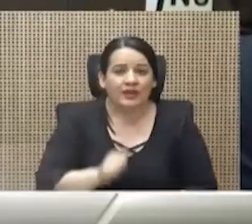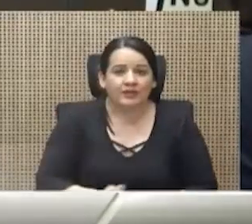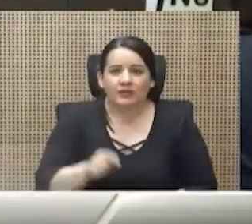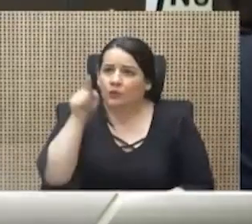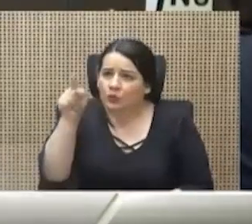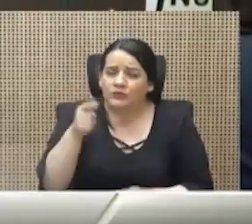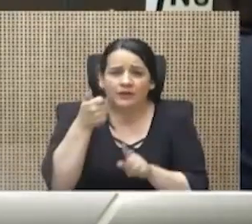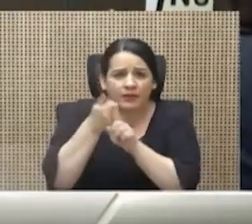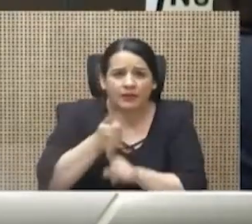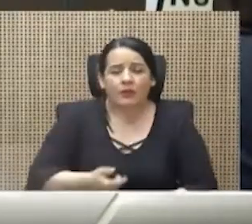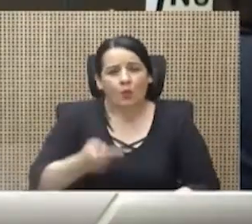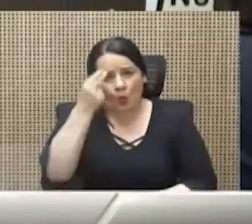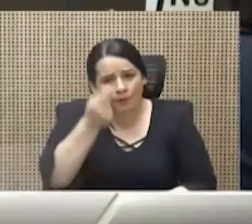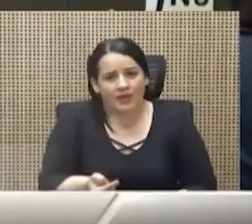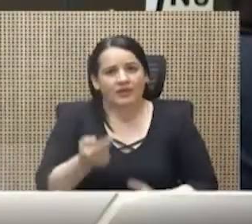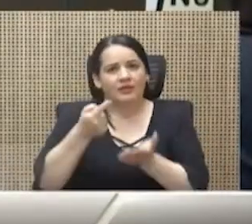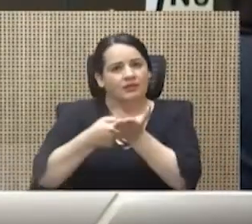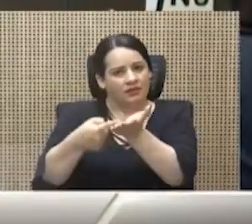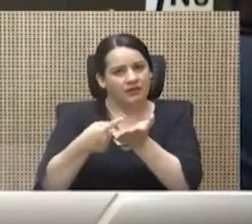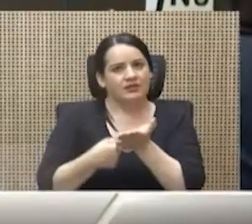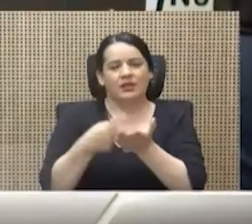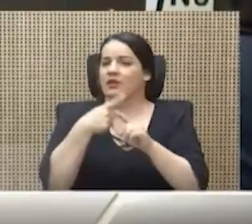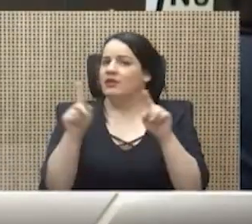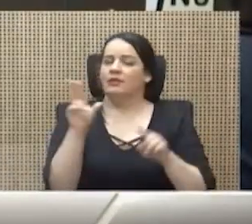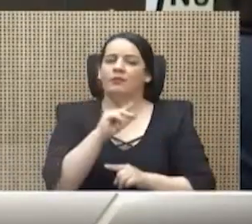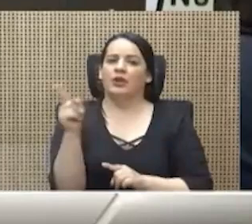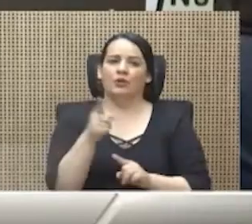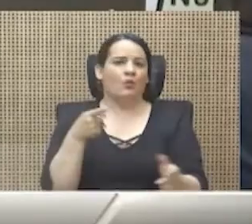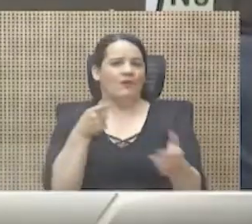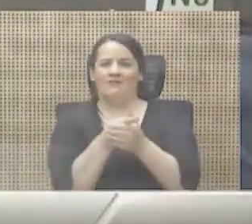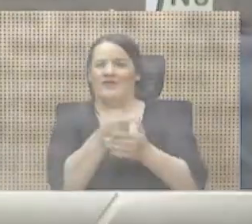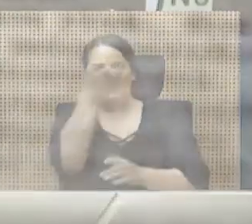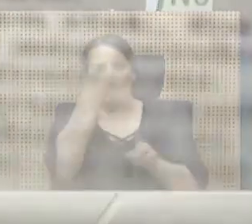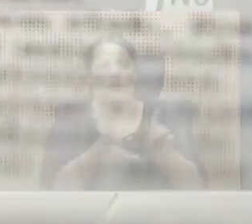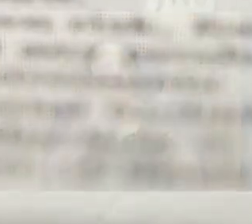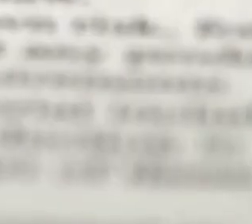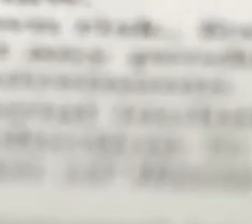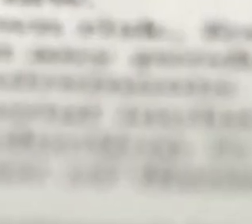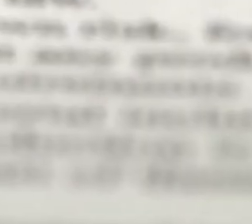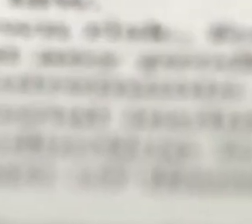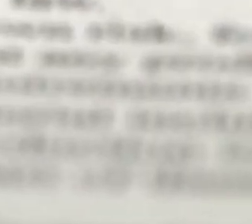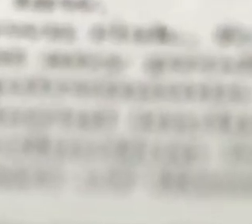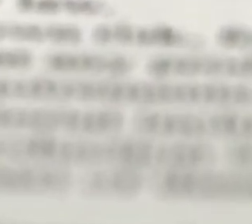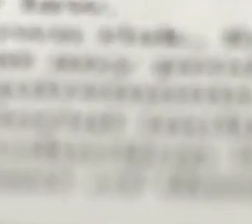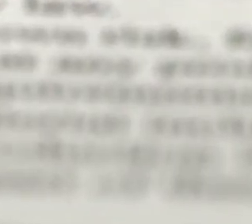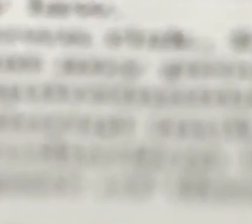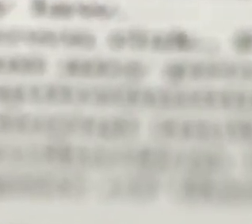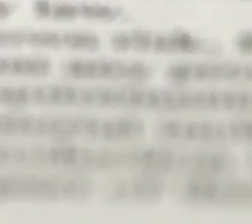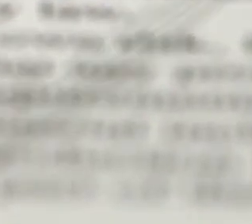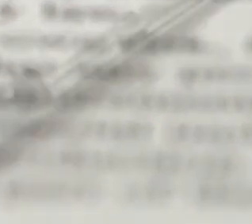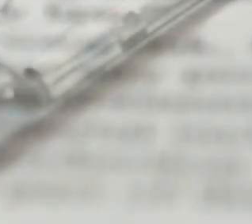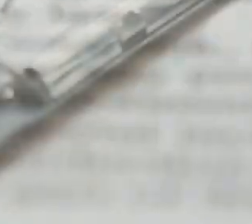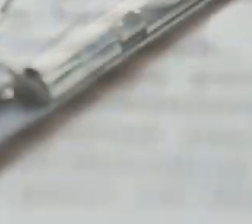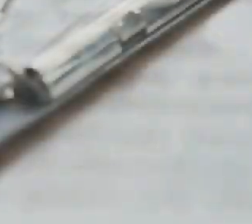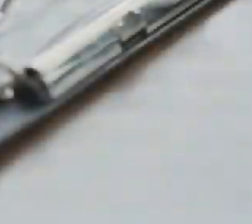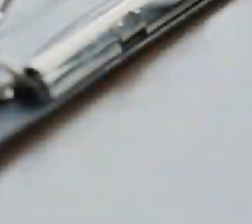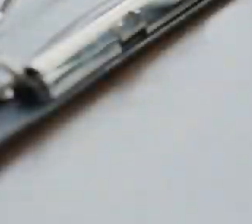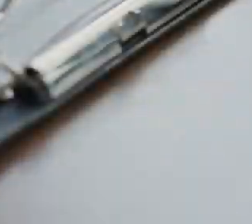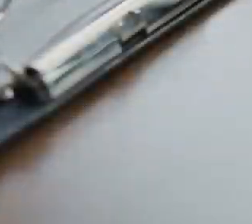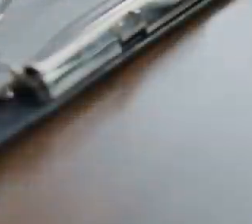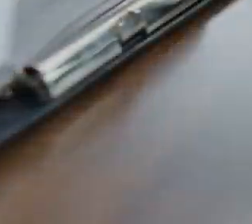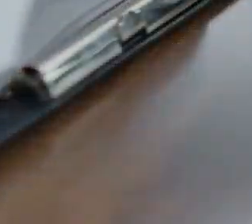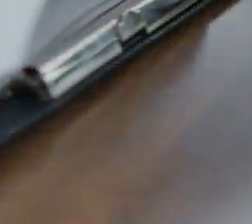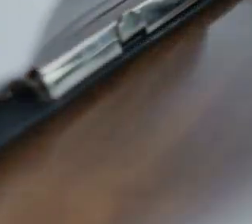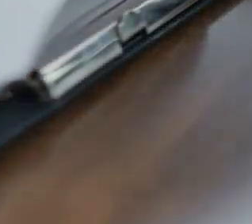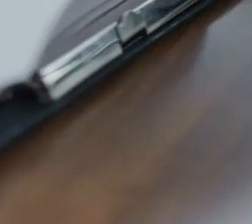humilde, debata, pero no se vaya al cuerpo, eso es muy bajo. La legislación del país cambia dinámicamente y